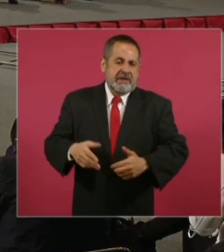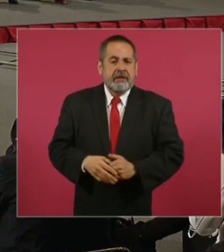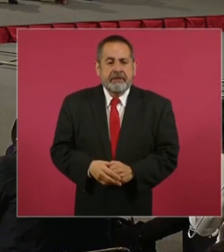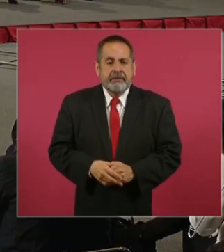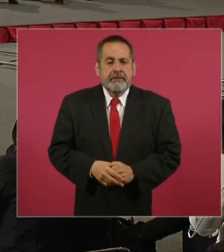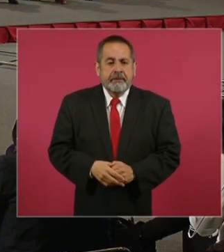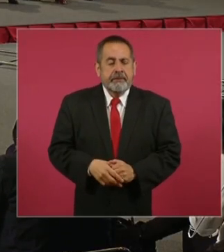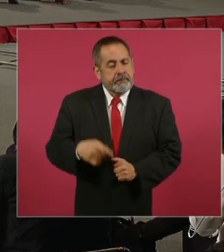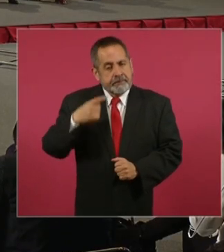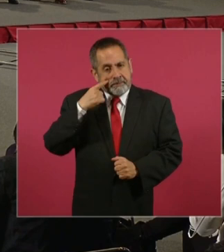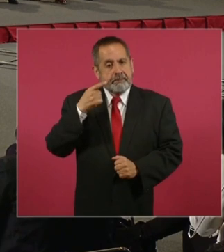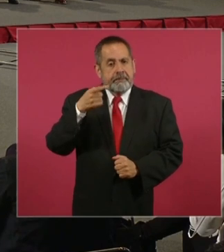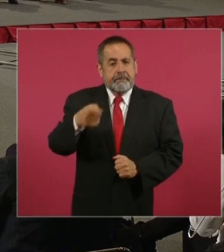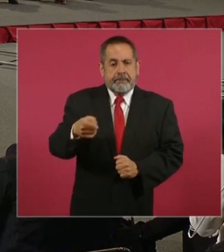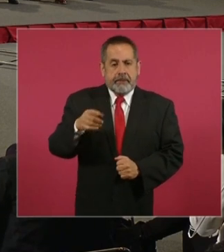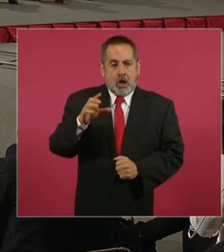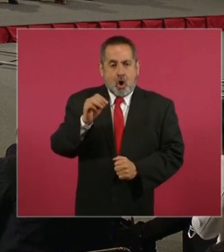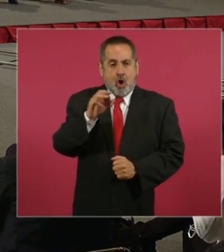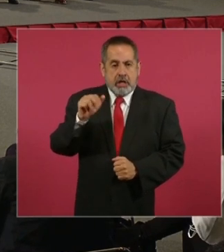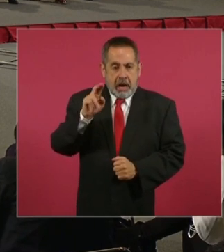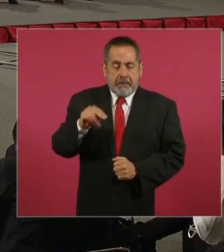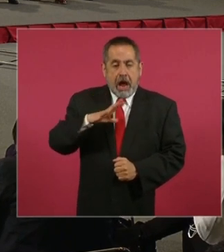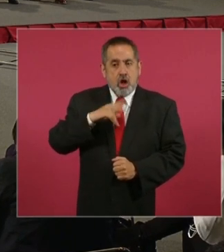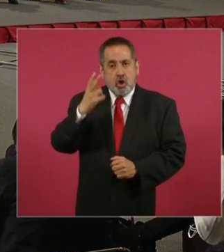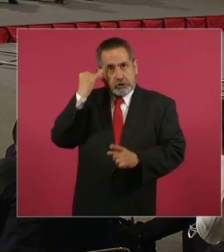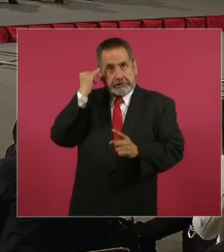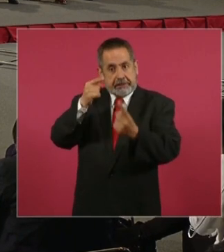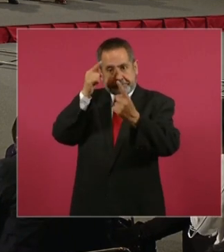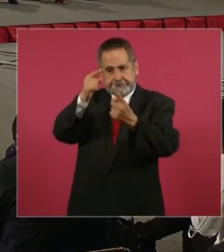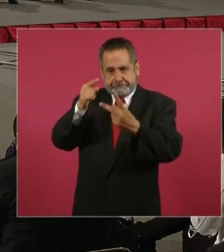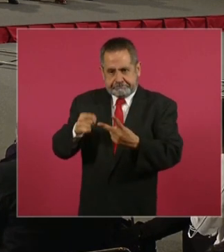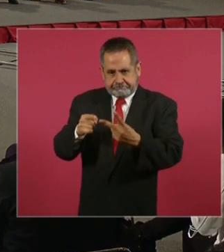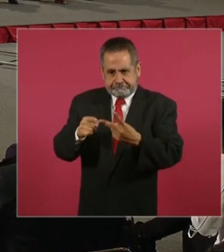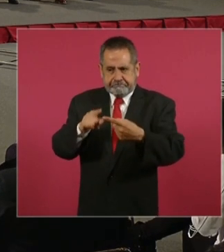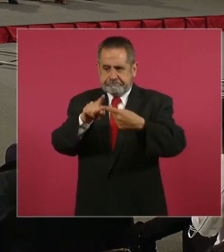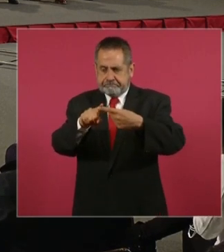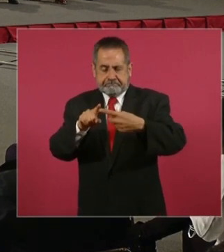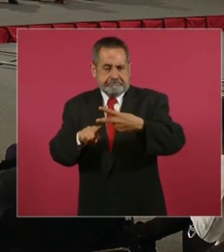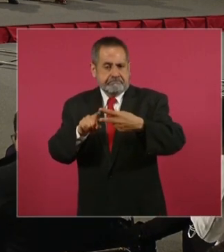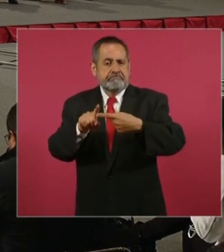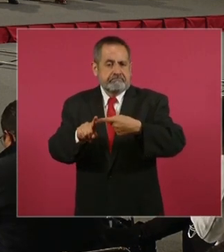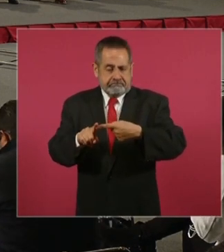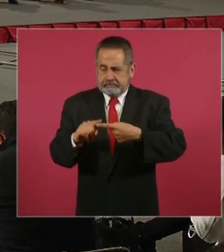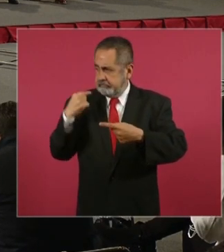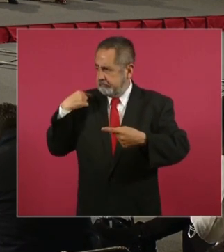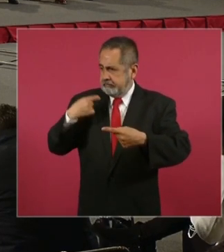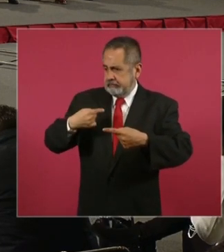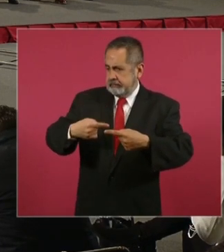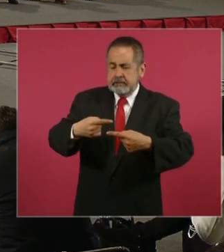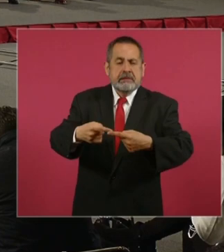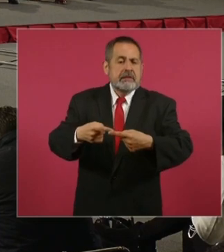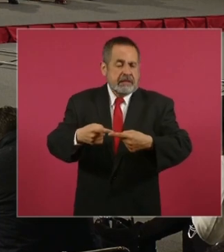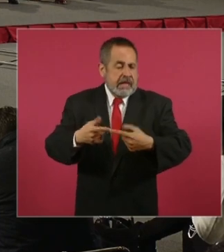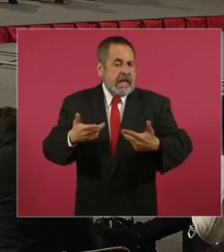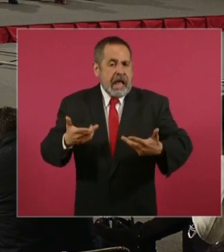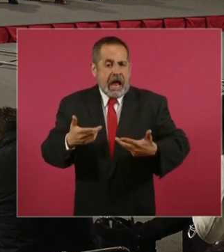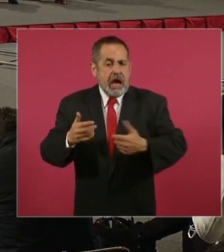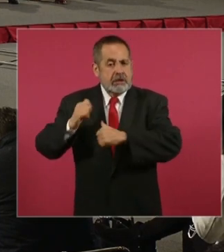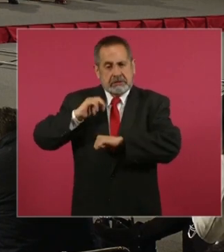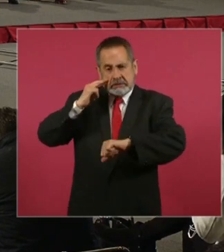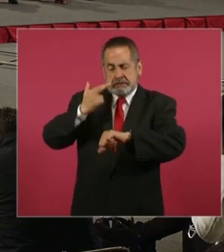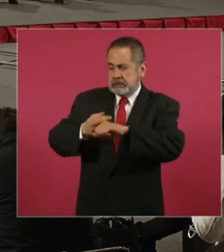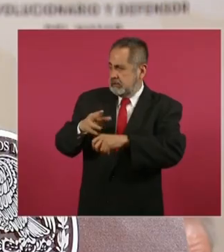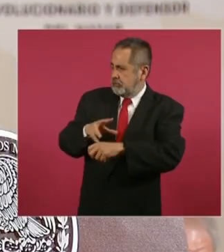Así, pues nosotros en la CONAM tenemos dos principios que hemos venido desarrollando en esta gestión que